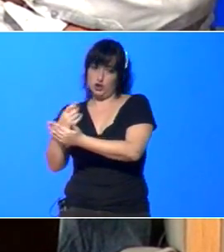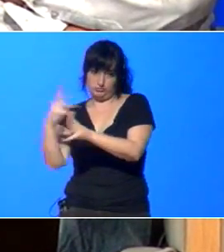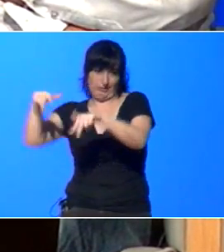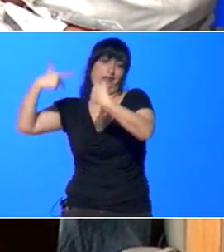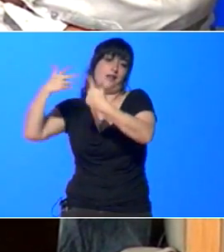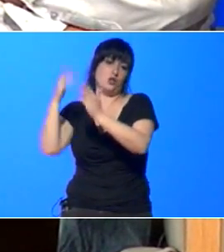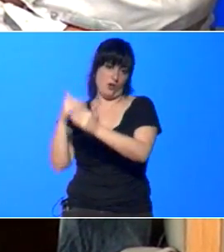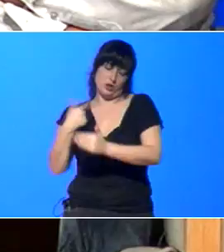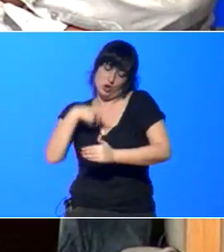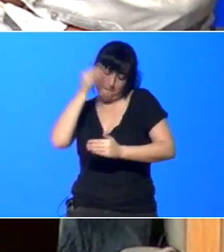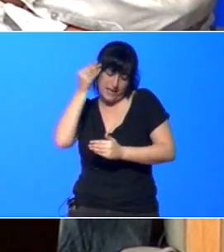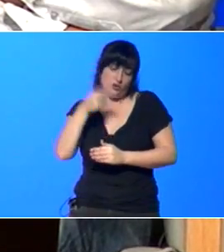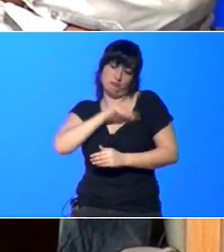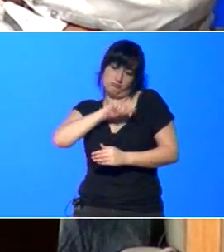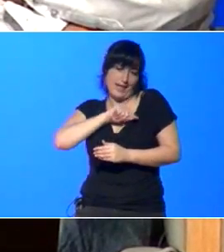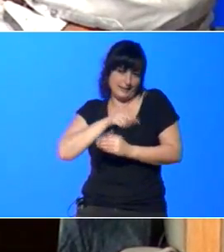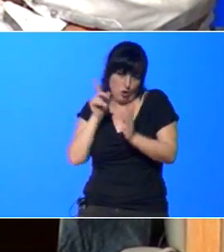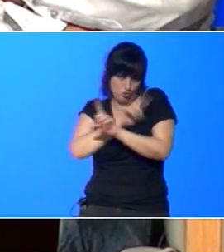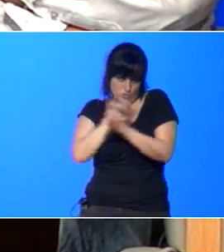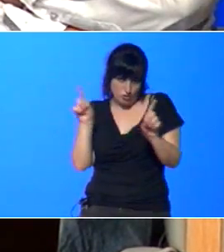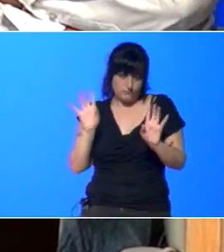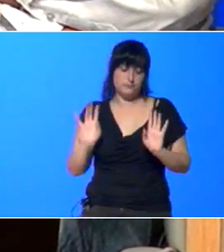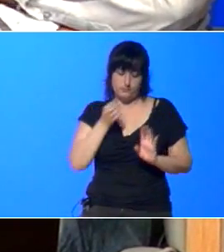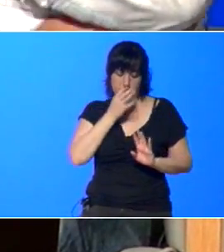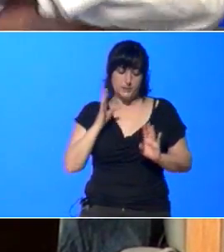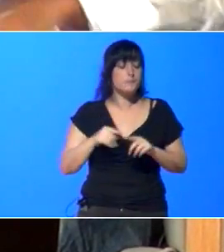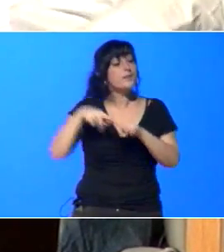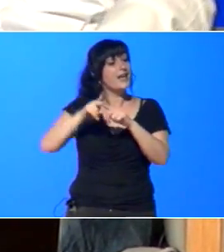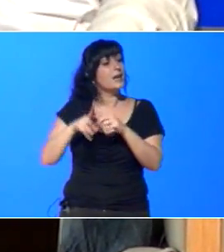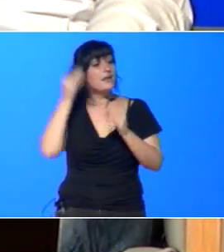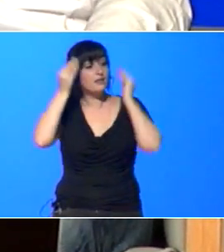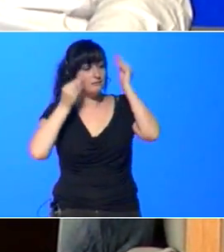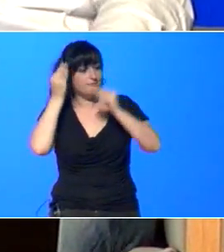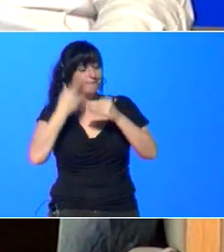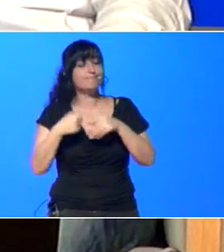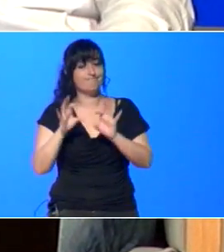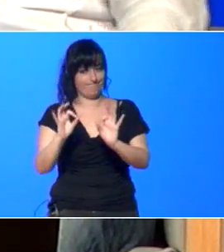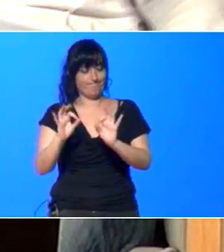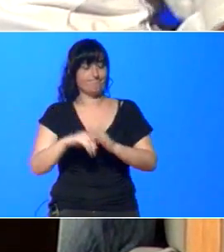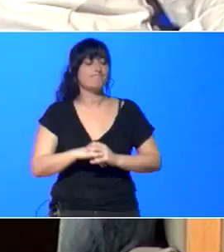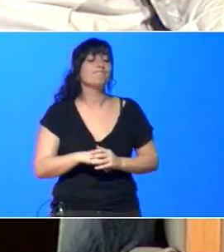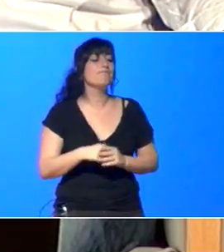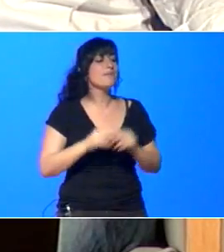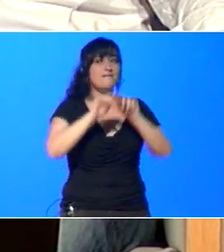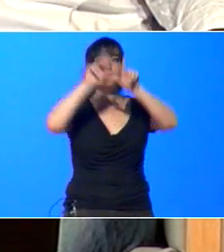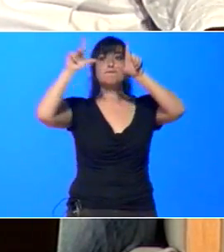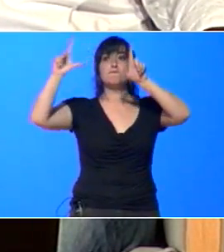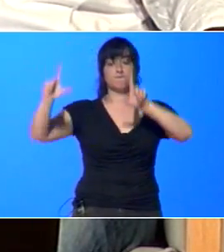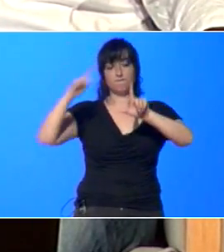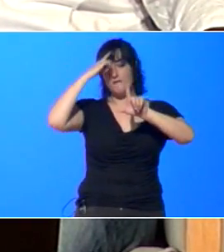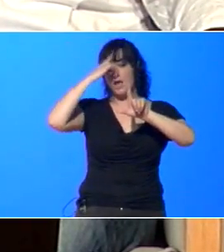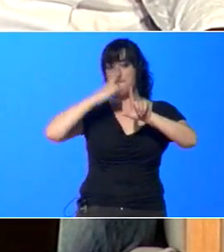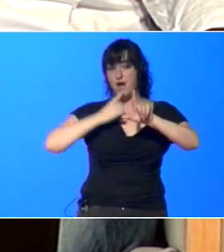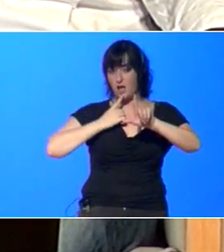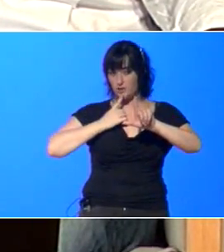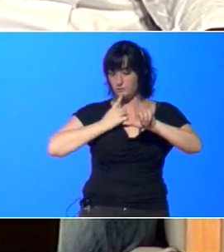ético traerlo aquí, ¿vale? La herramienta de reflexión era la siguiente. Era un póster precioso, lleno de fotos en las que